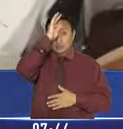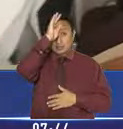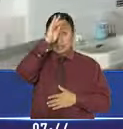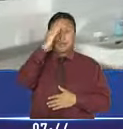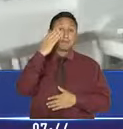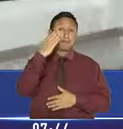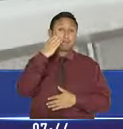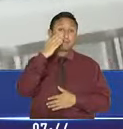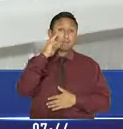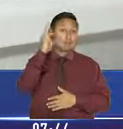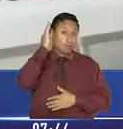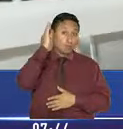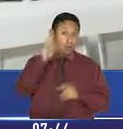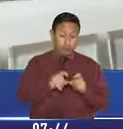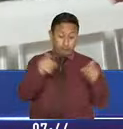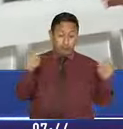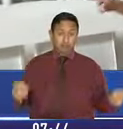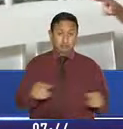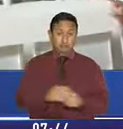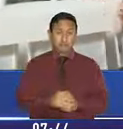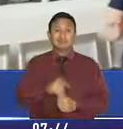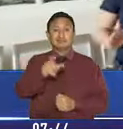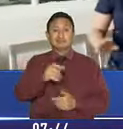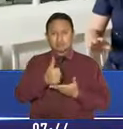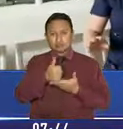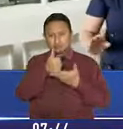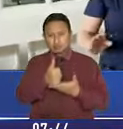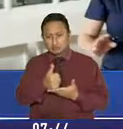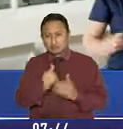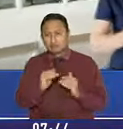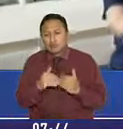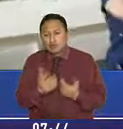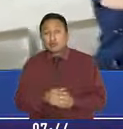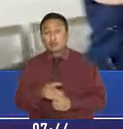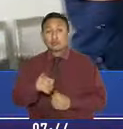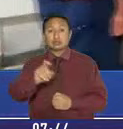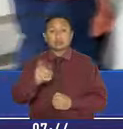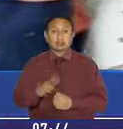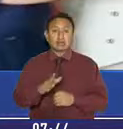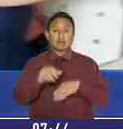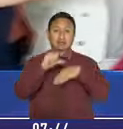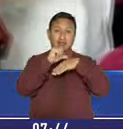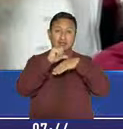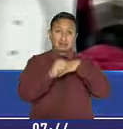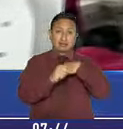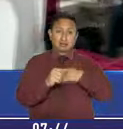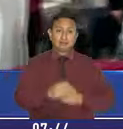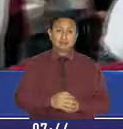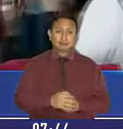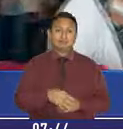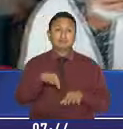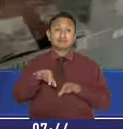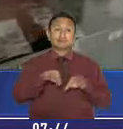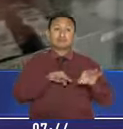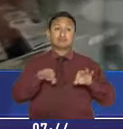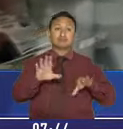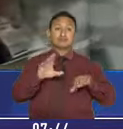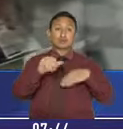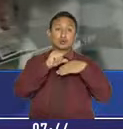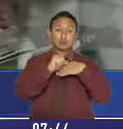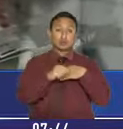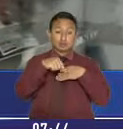que se brinda a las pacientes que necesitan intervenciones intrauterinas. Allí explicó que estas cirugías buscan mejorar las condiciones de los bebés